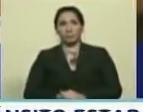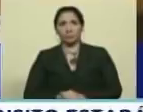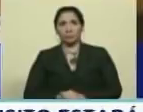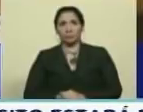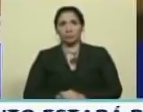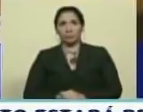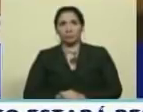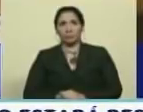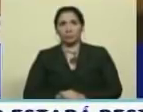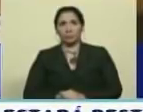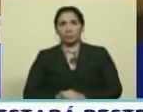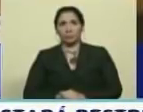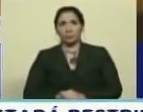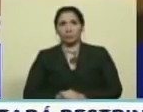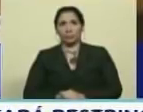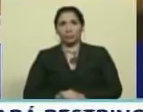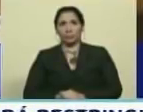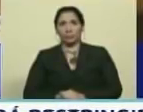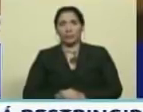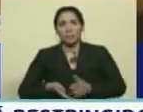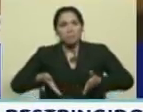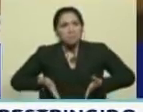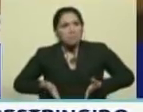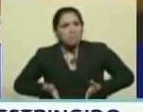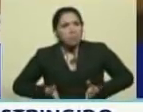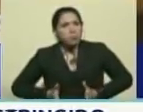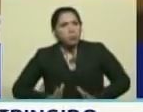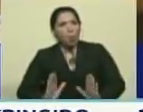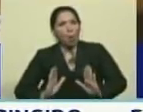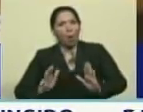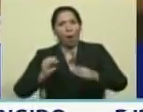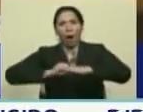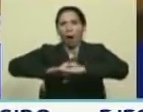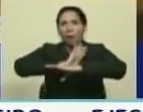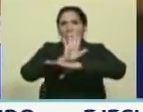Fidel, Hugo, parieron el ALBA